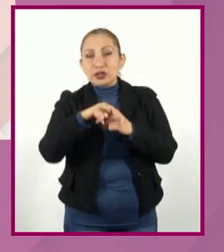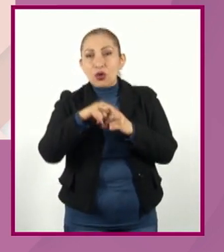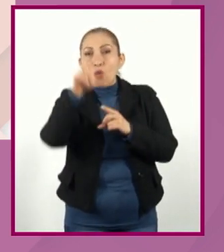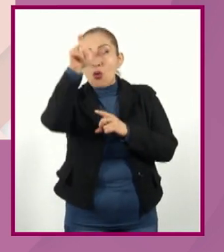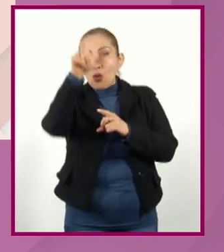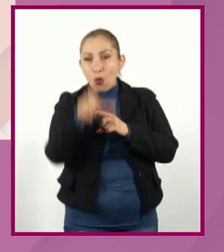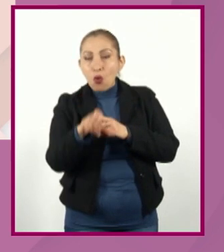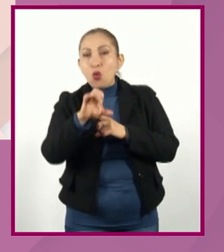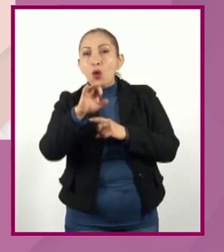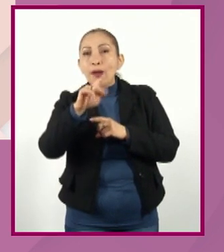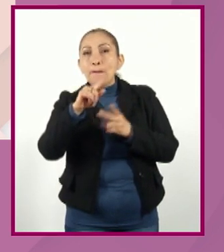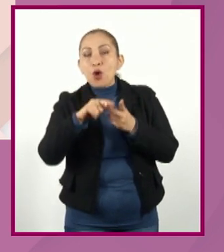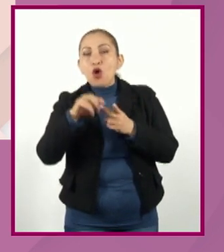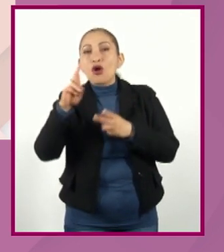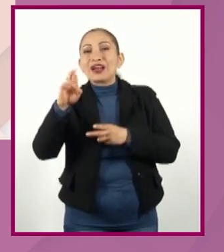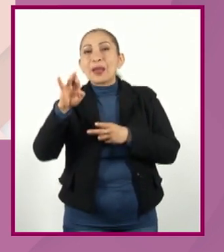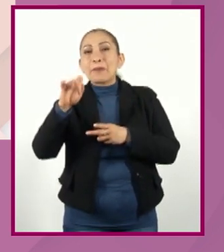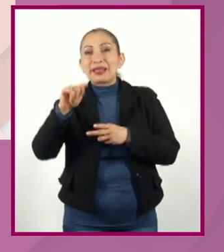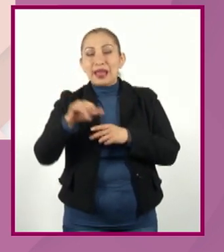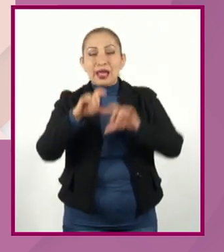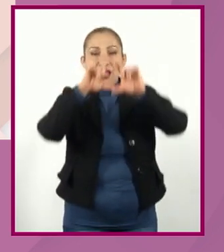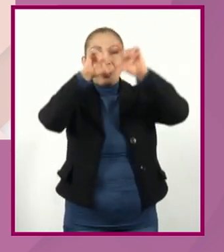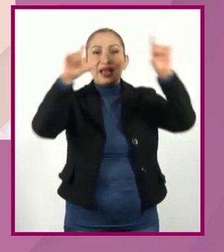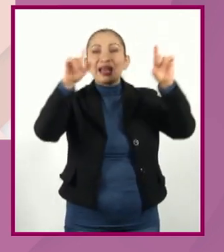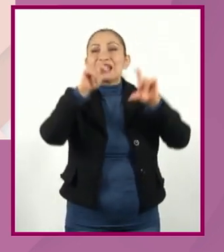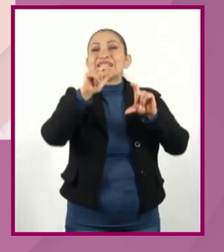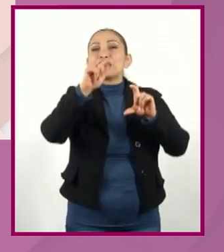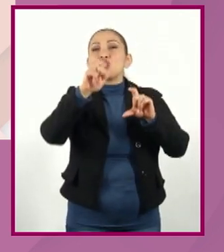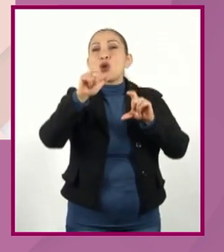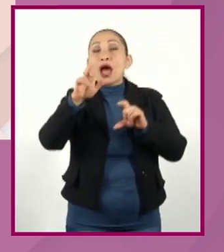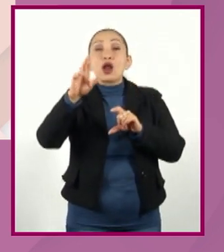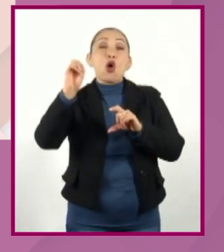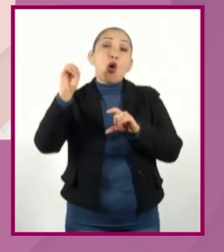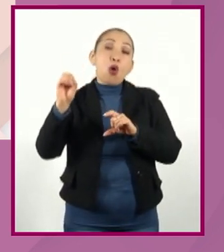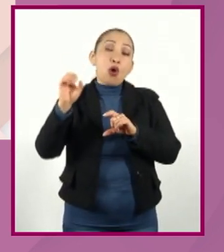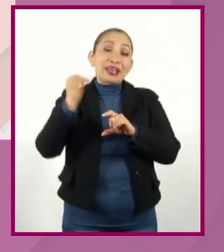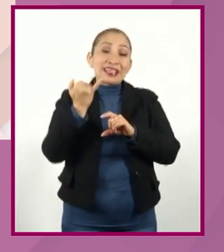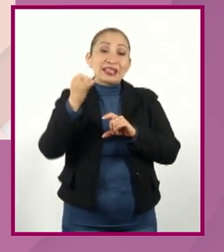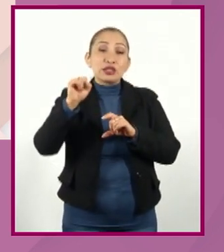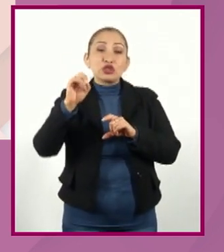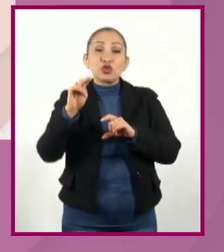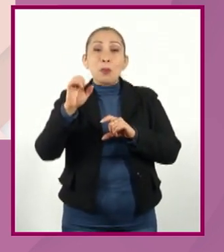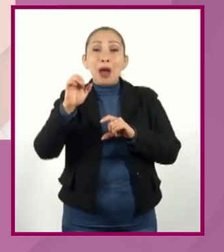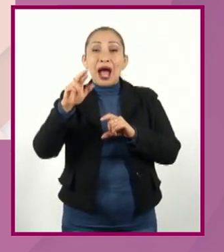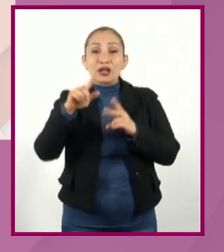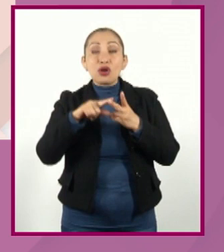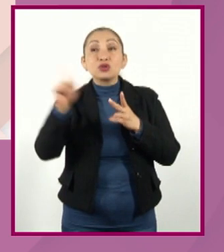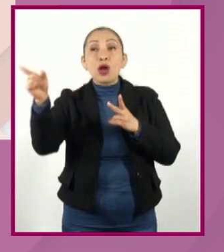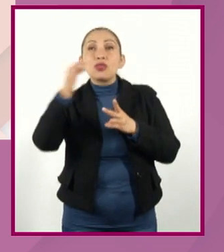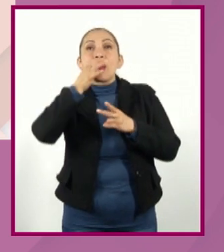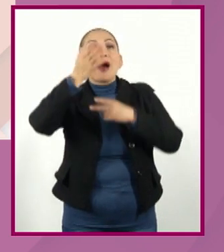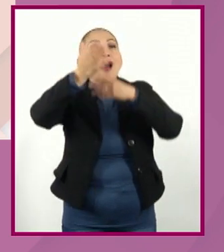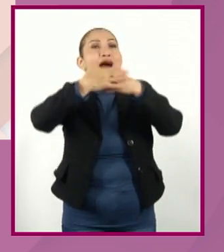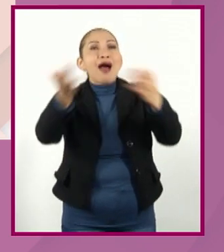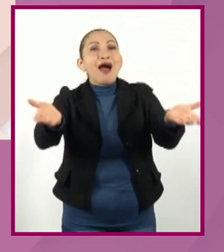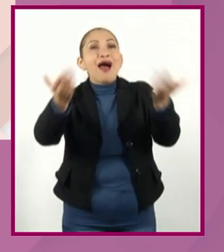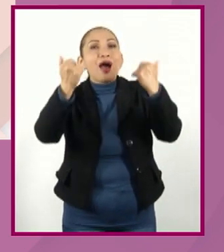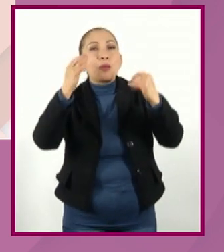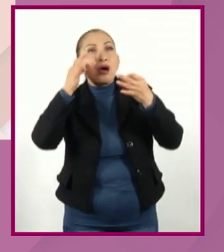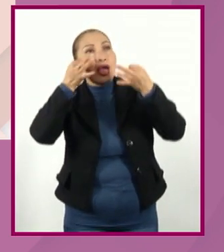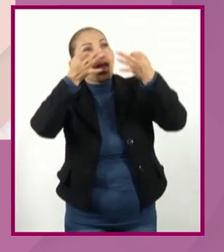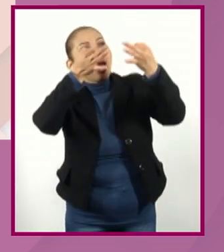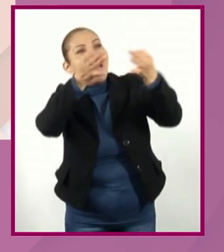remate. Los titulares y sumarios son la llamada de atención con la que los medios informativos anuncian la